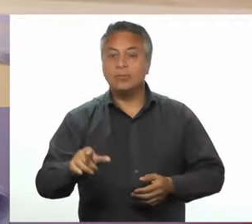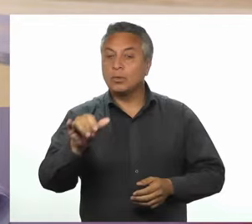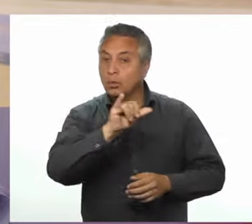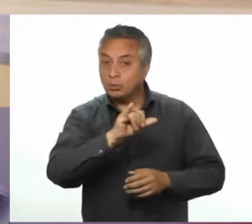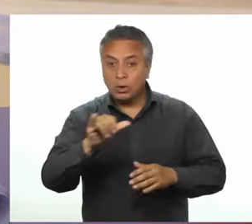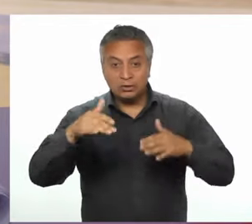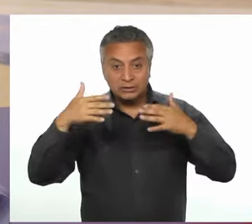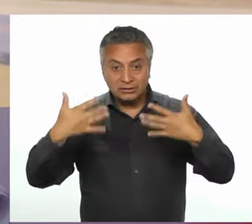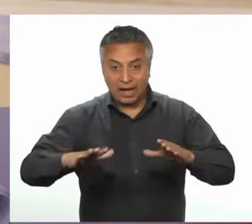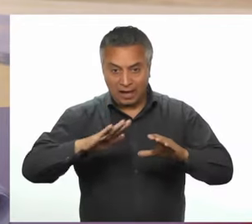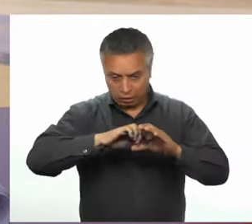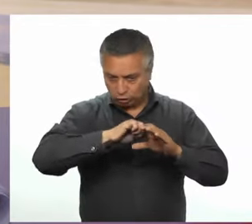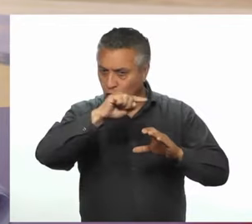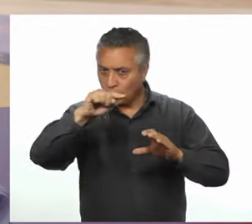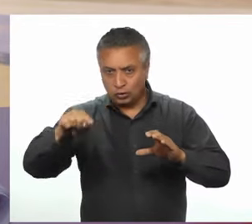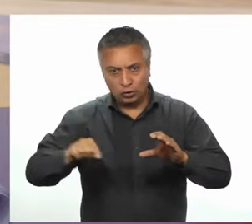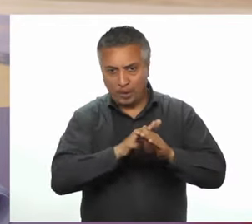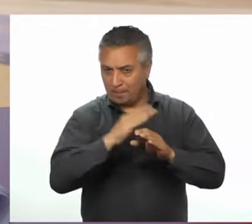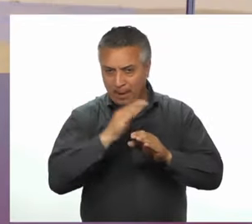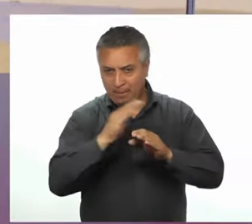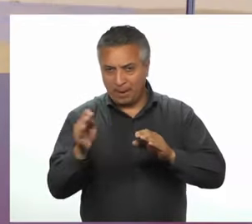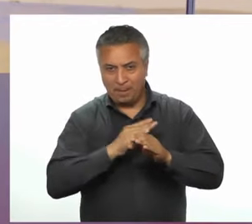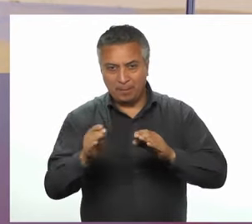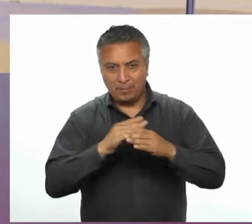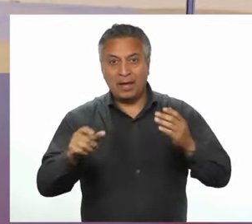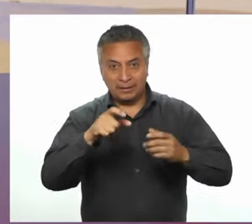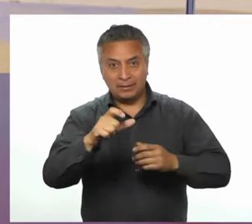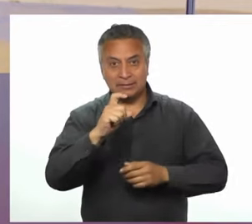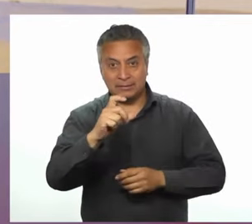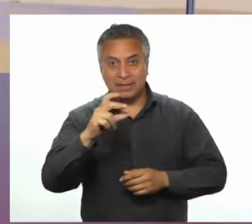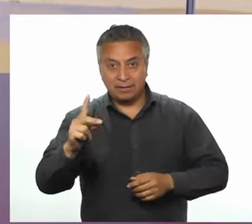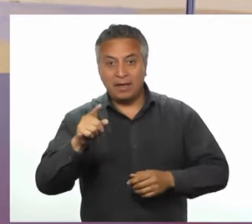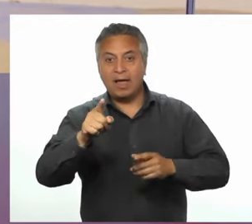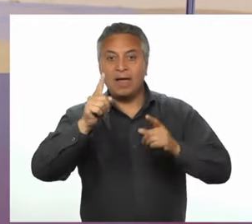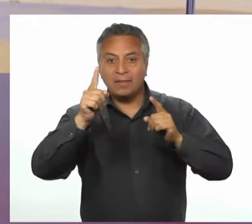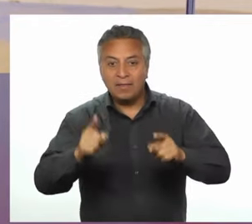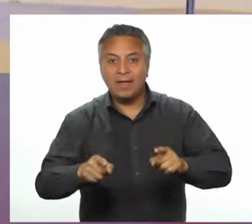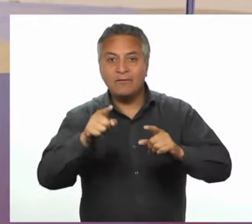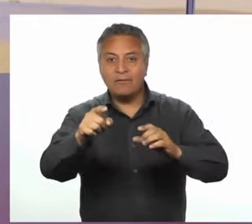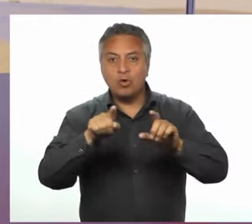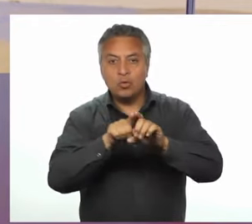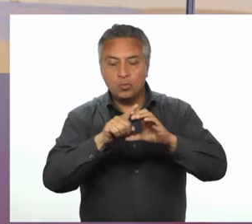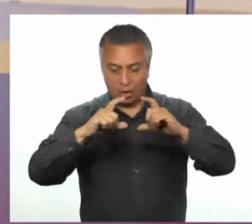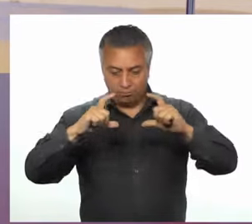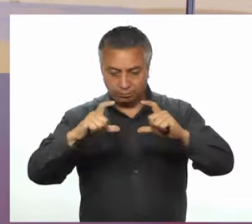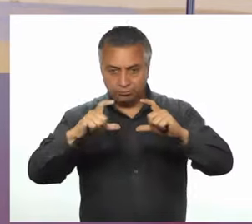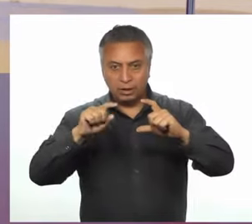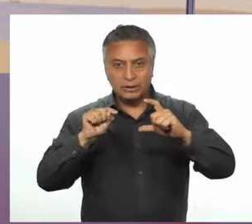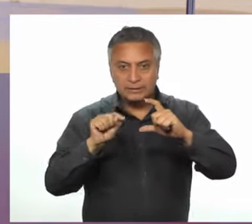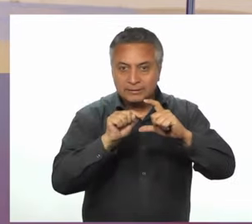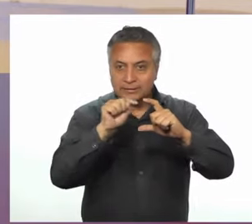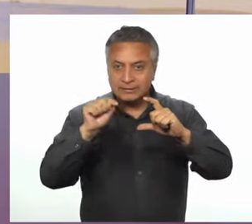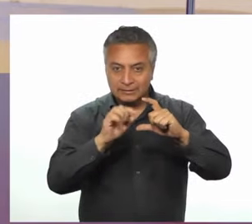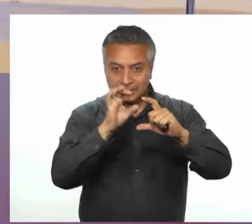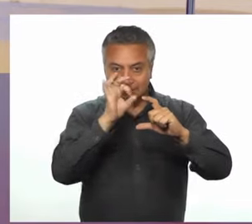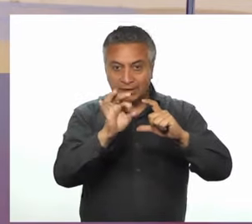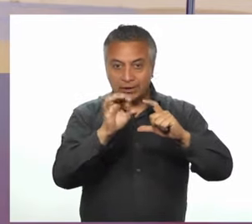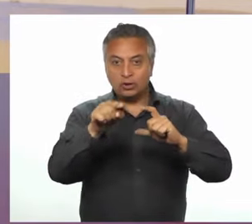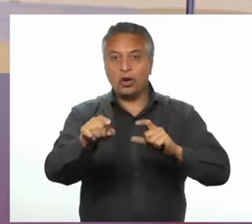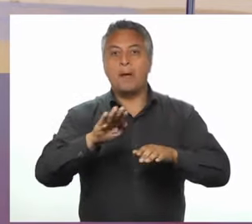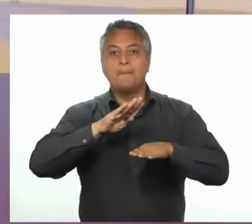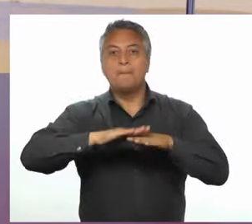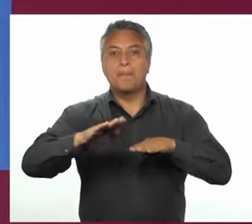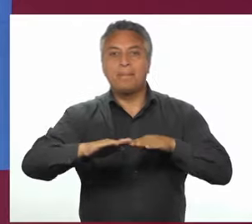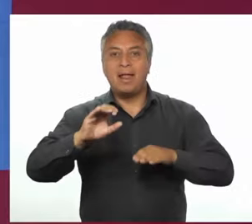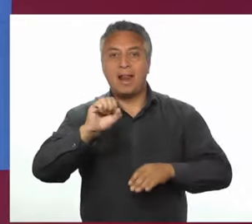Luego de retirar la cubierta de nuestro CD, debemos cubrir la parte central de nuestro CD con